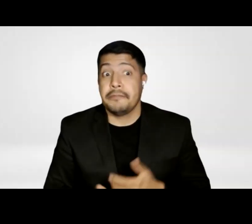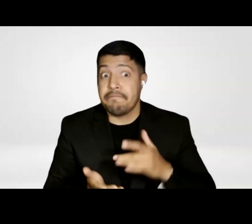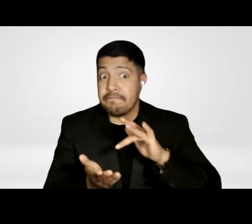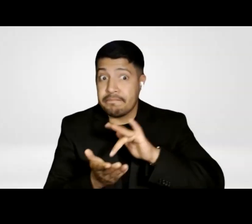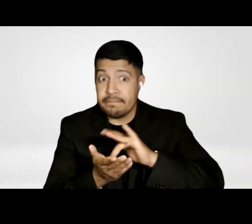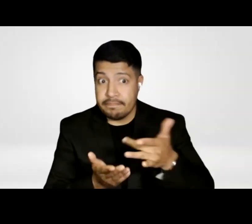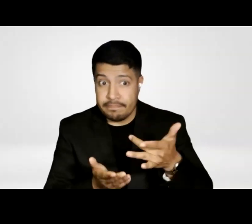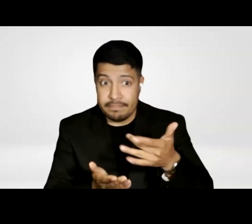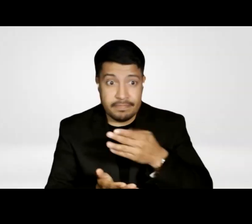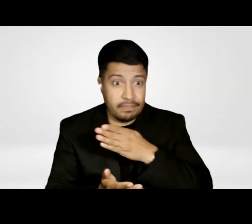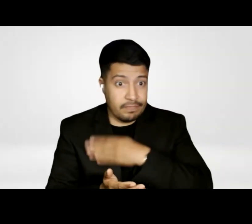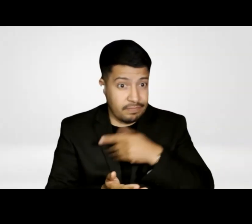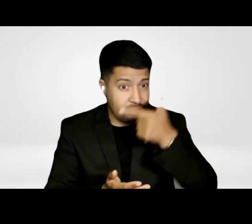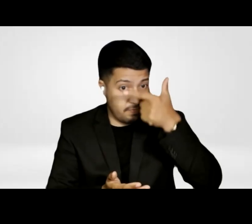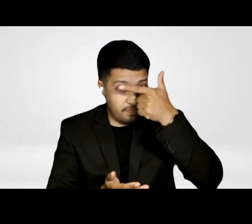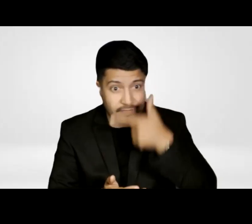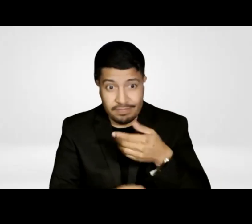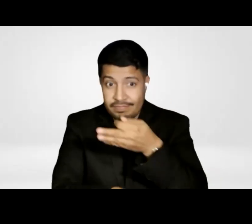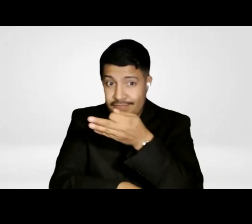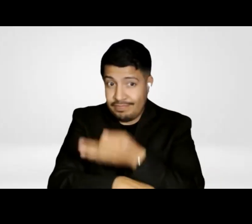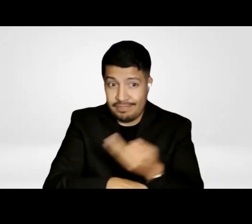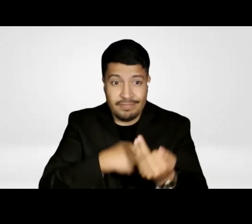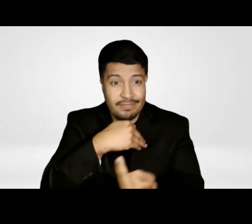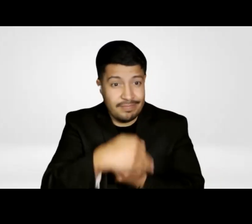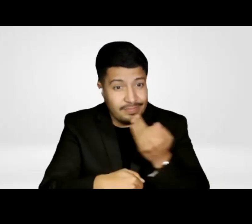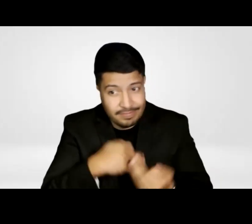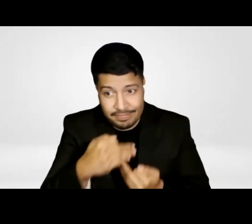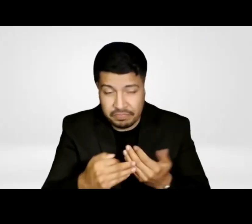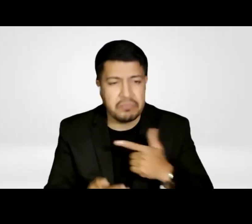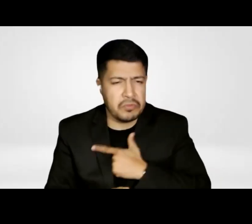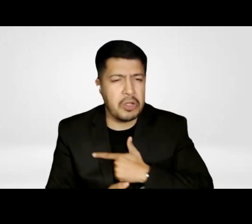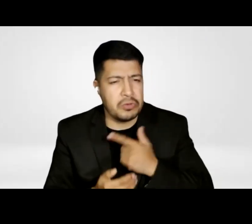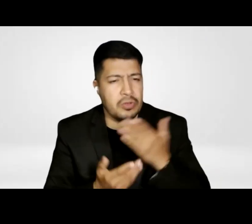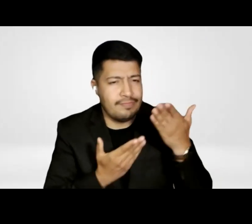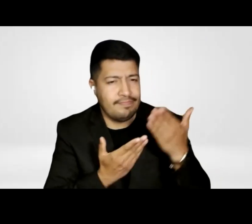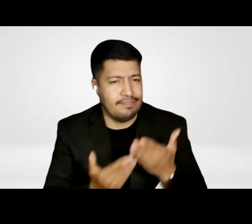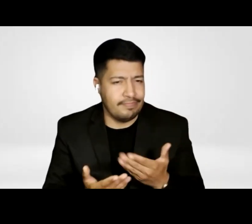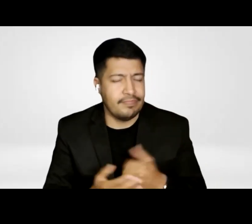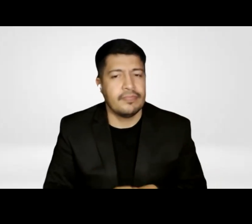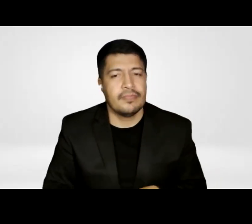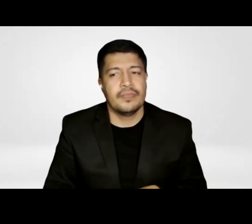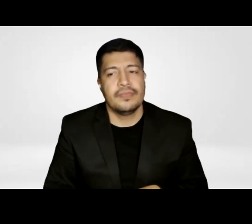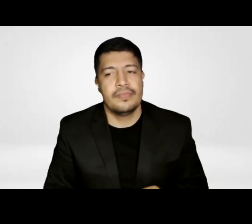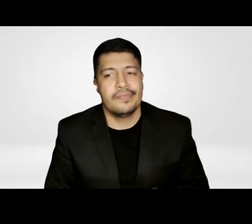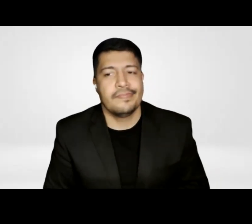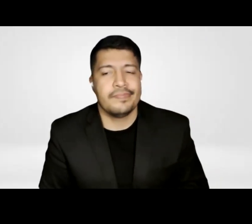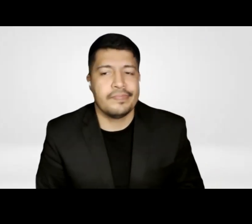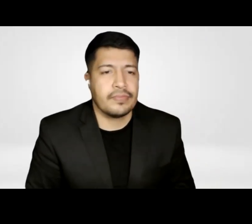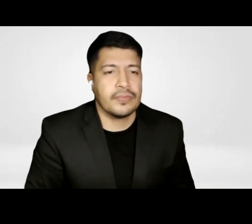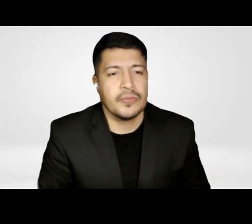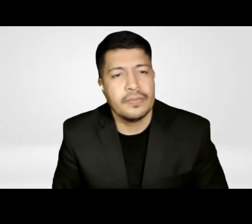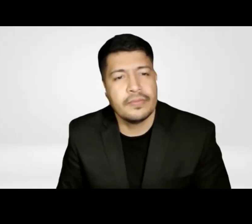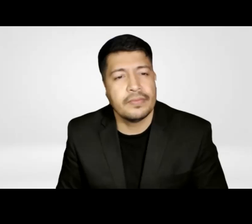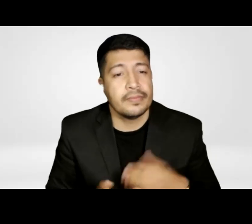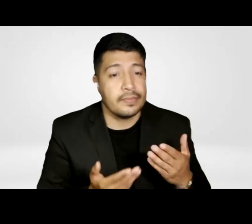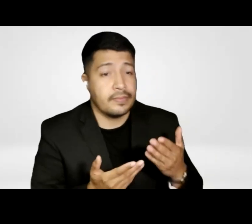noches a todos. Pues me da mucho gusto estar aquí y platicar de algo que es